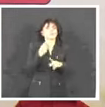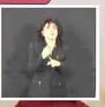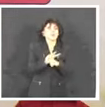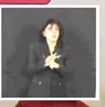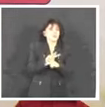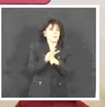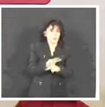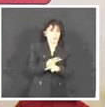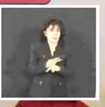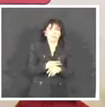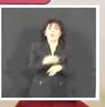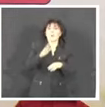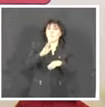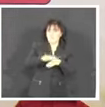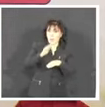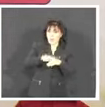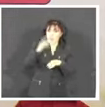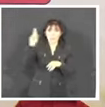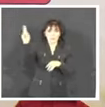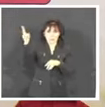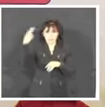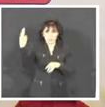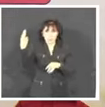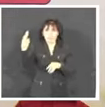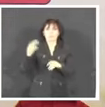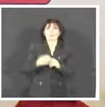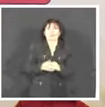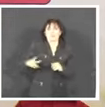más universidades públicas en el país.